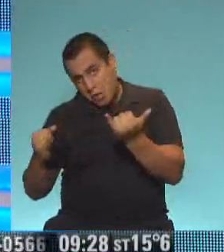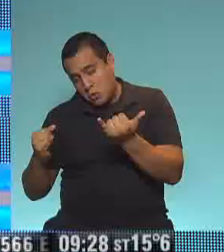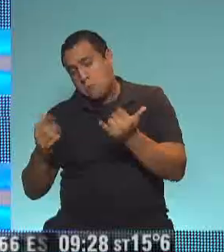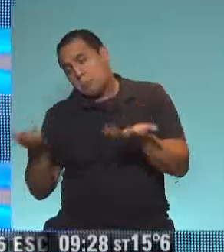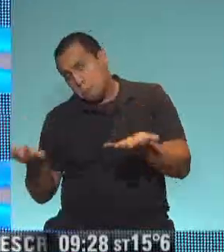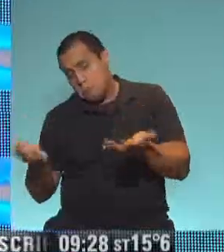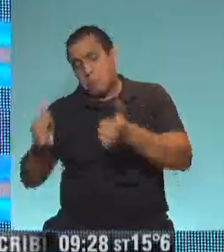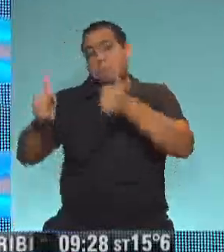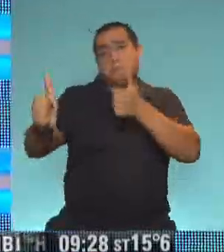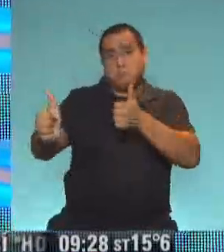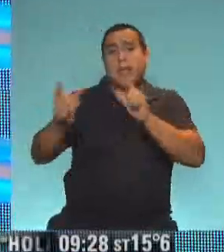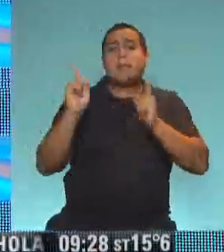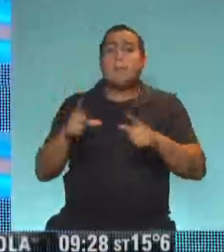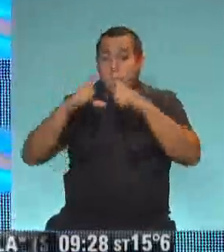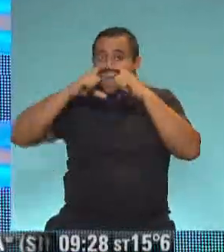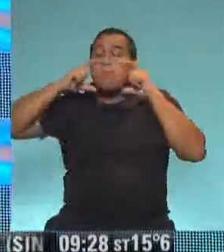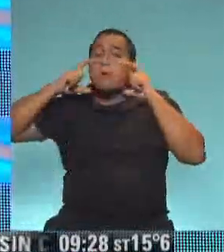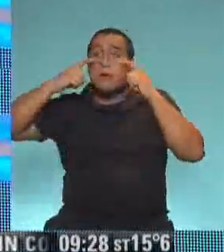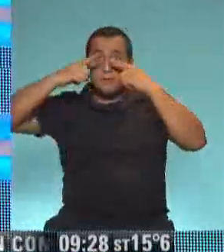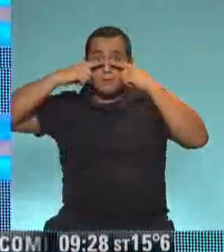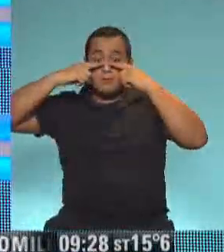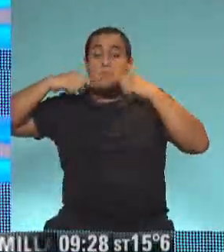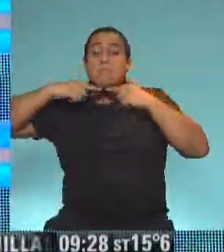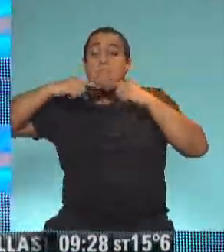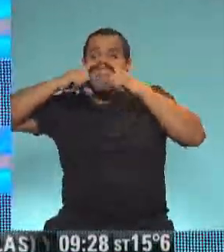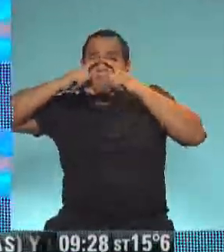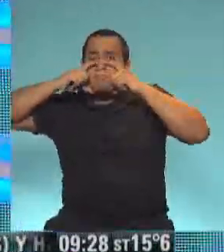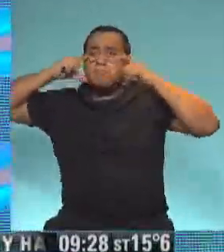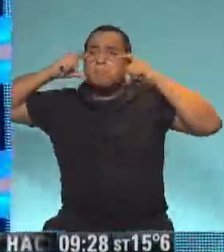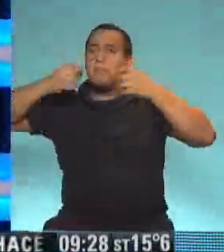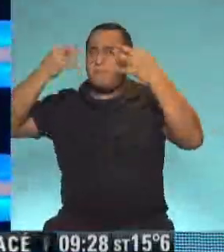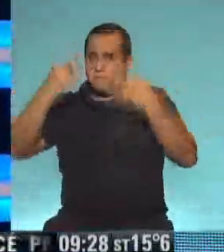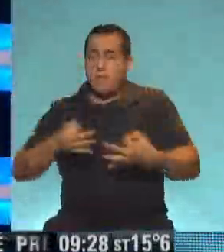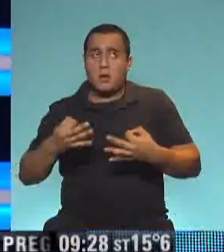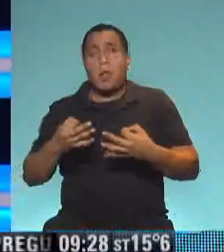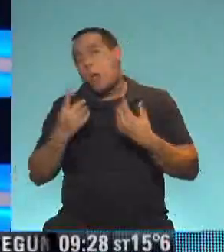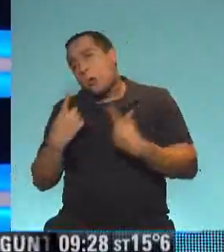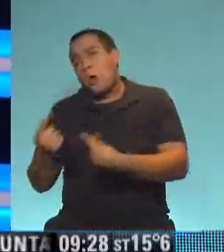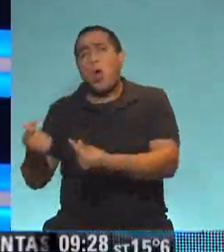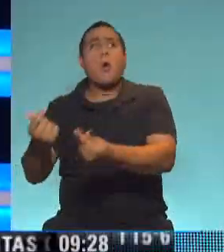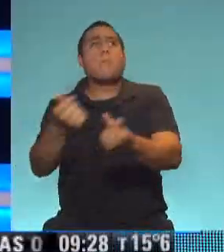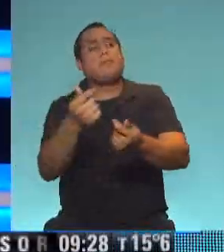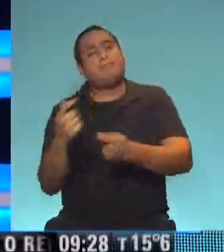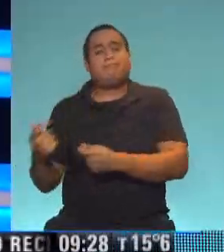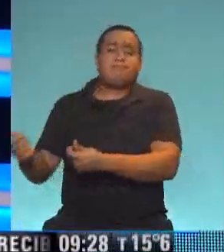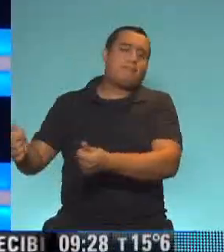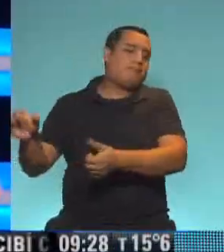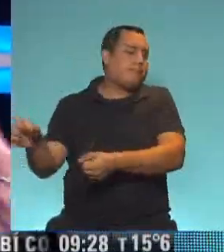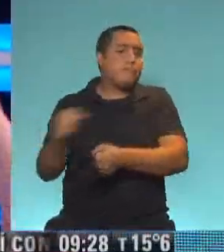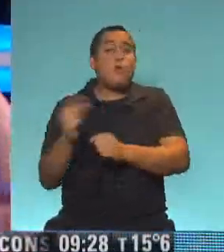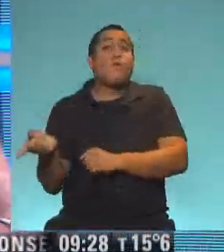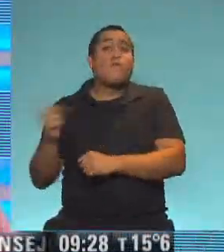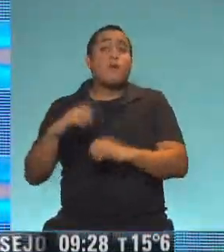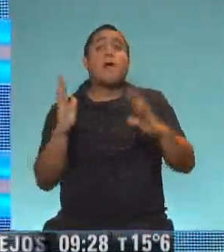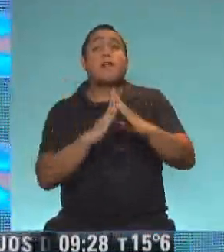Tapaboca. Que tape bien desde la nariz a la boca y a la pera. Exacto. Muy bien. Bien. Hicimos las compras, vengo con las bolsas del mercadito. Llego a